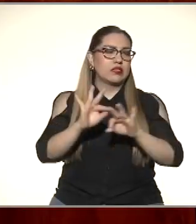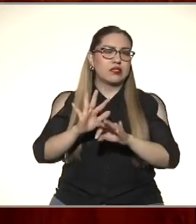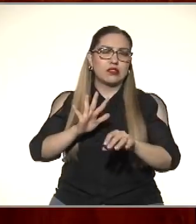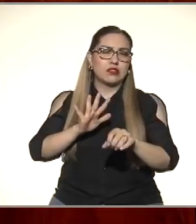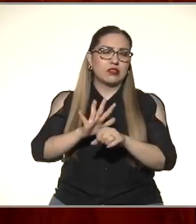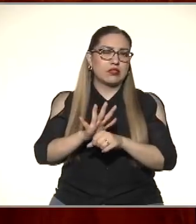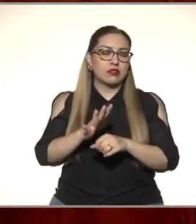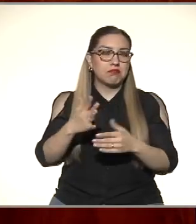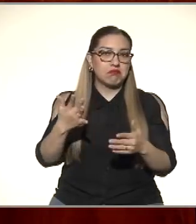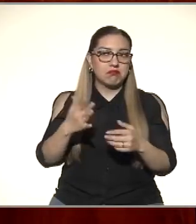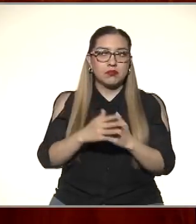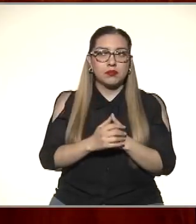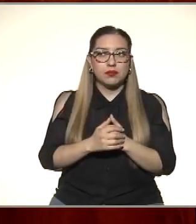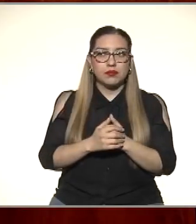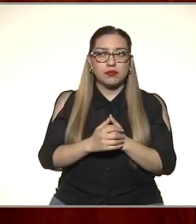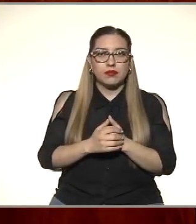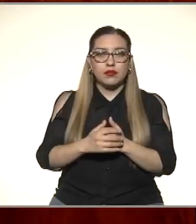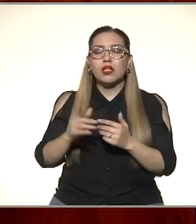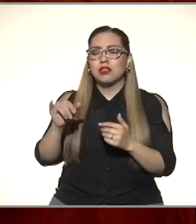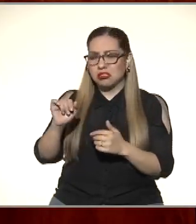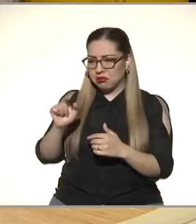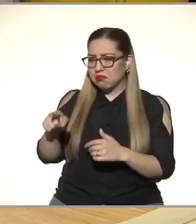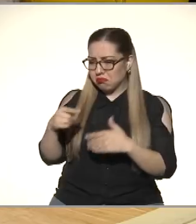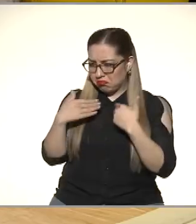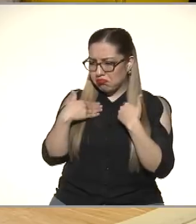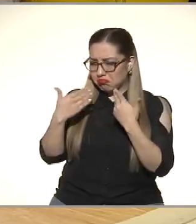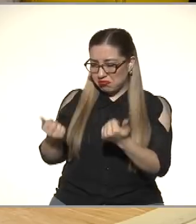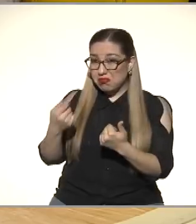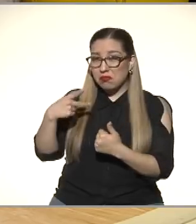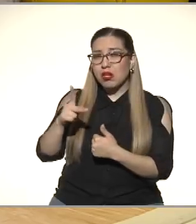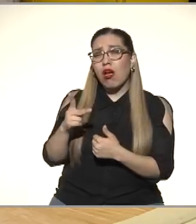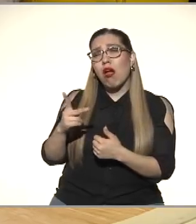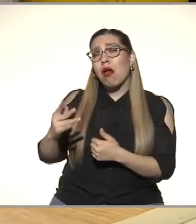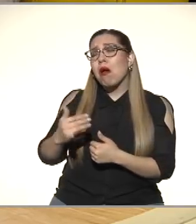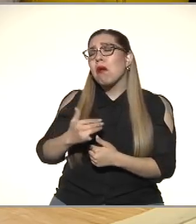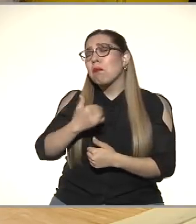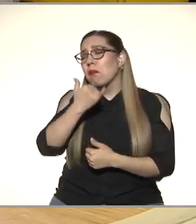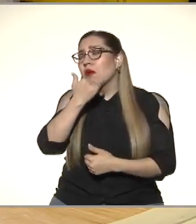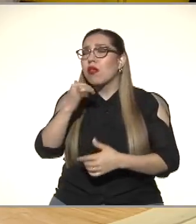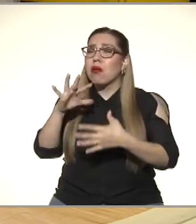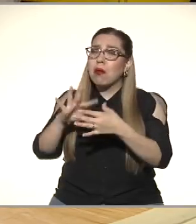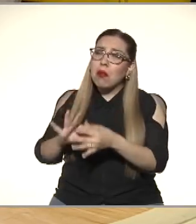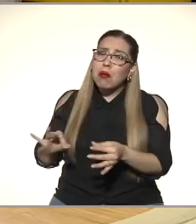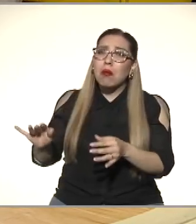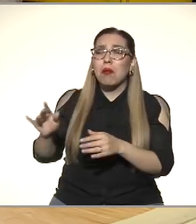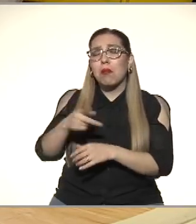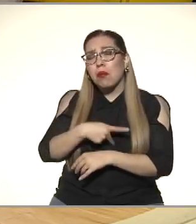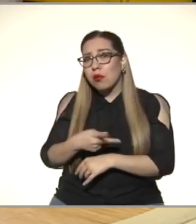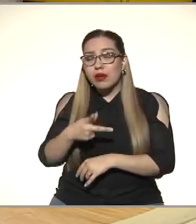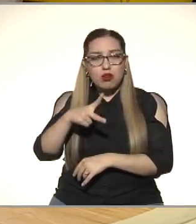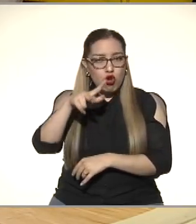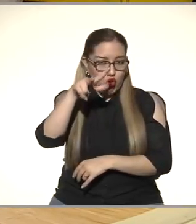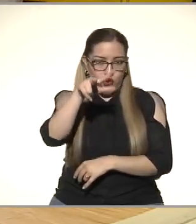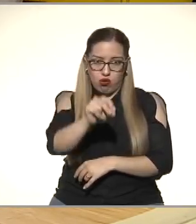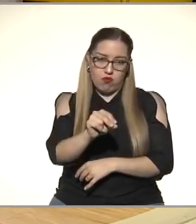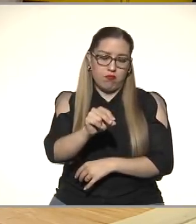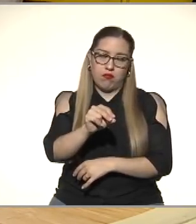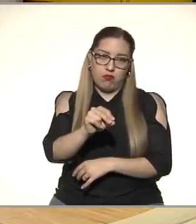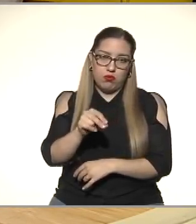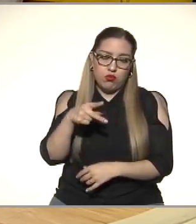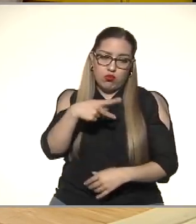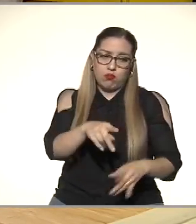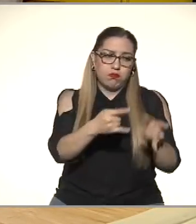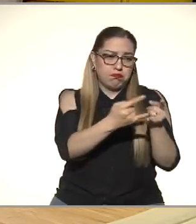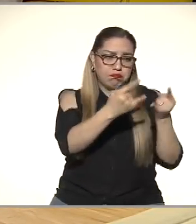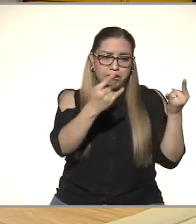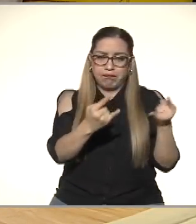no significa justificar, ¿no? Entender las historias de todos. Son historias varias, Sí.